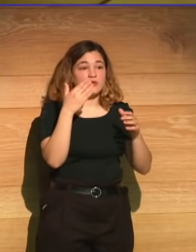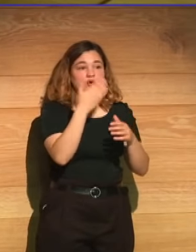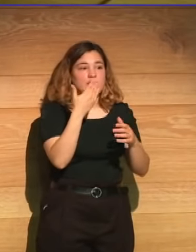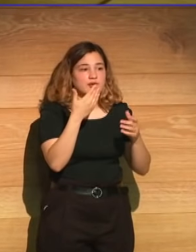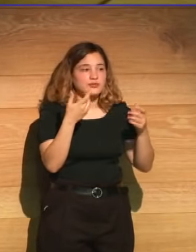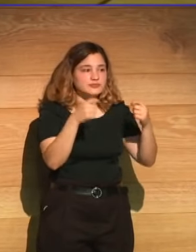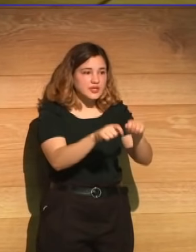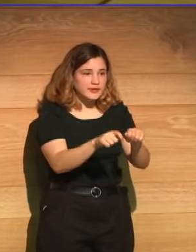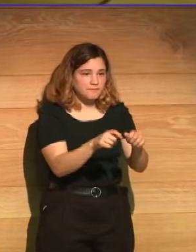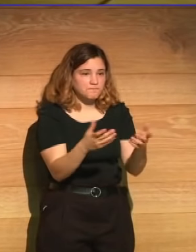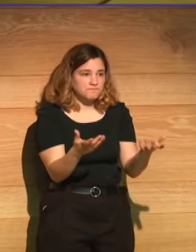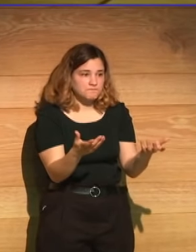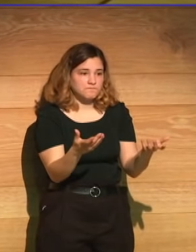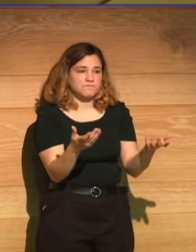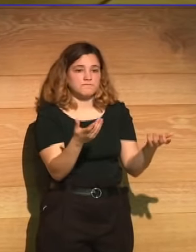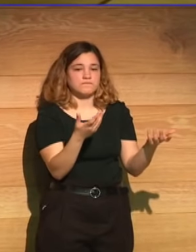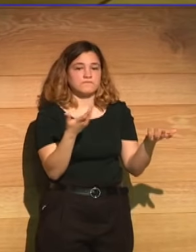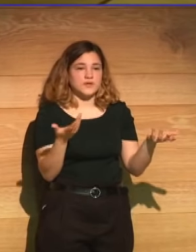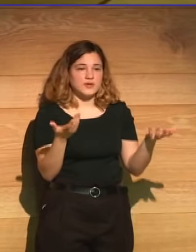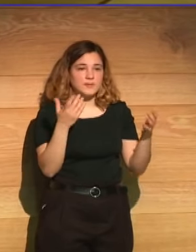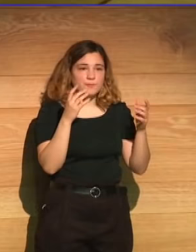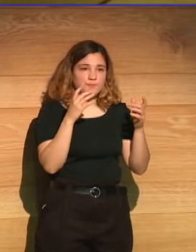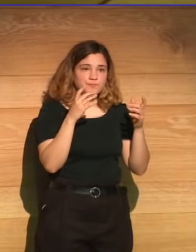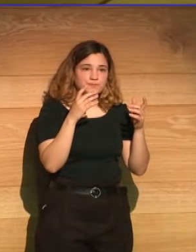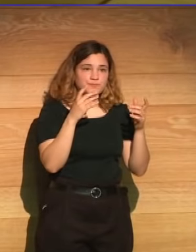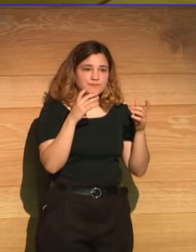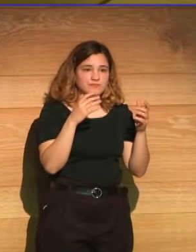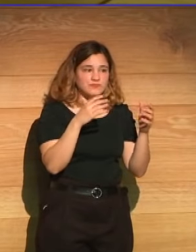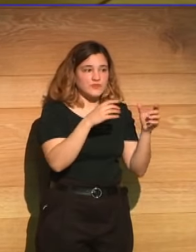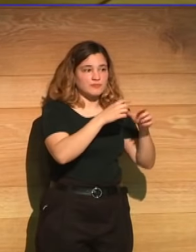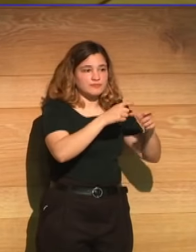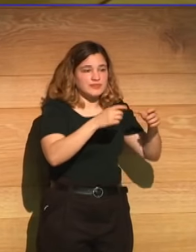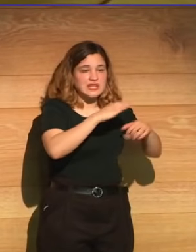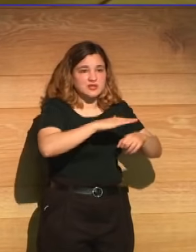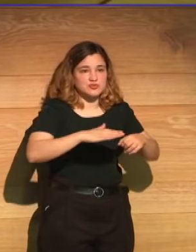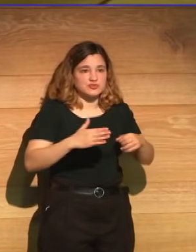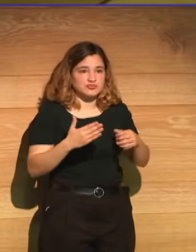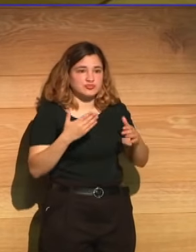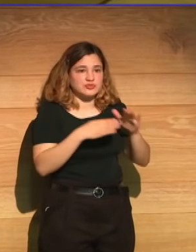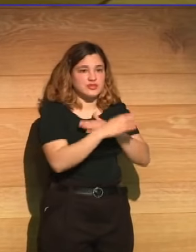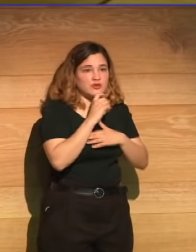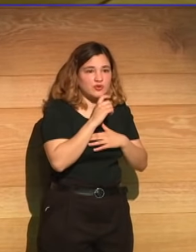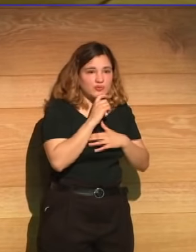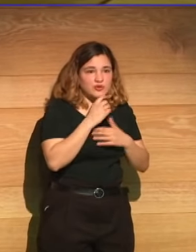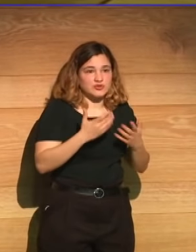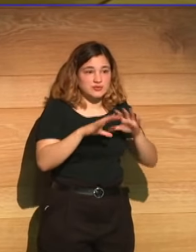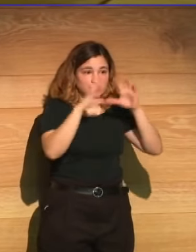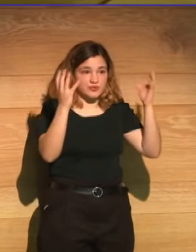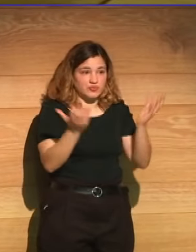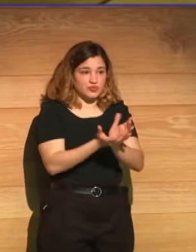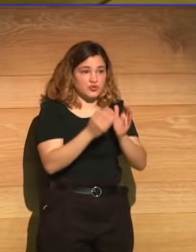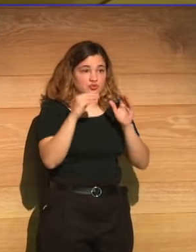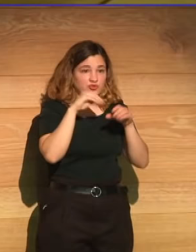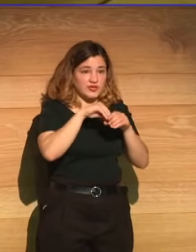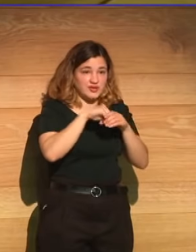encontramos con que no teníamos manera de acceder a esta población vulnerable y pusimos a disposición del mundo todos nuestros contenidos digitales de